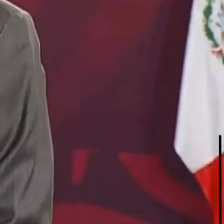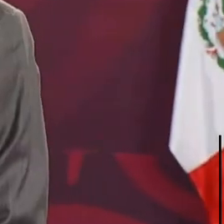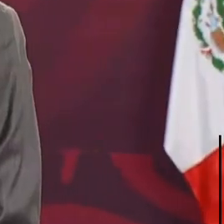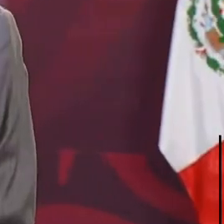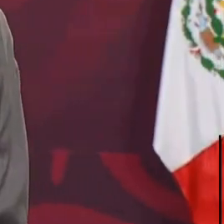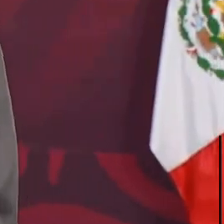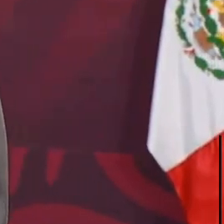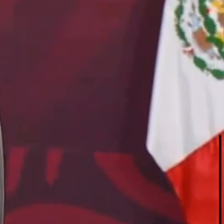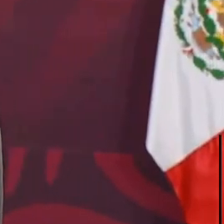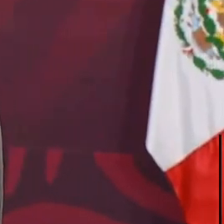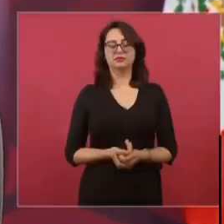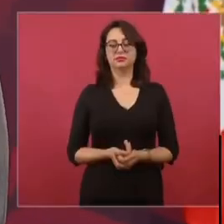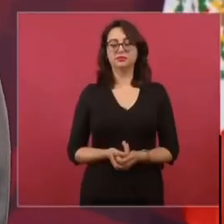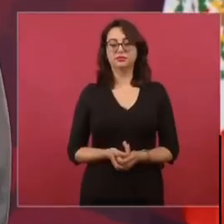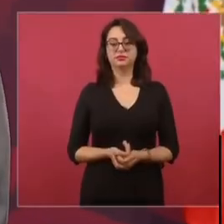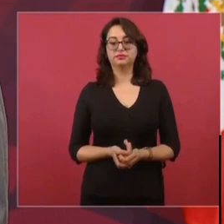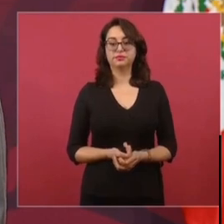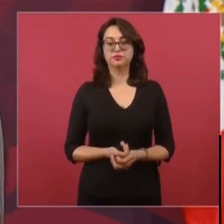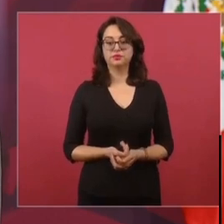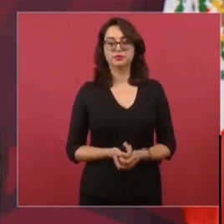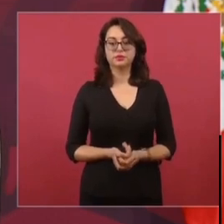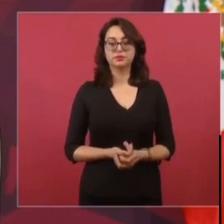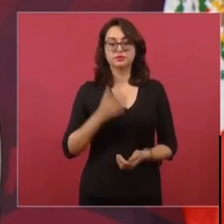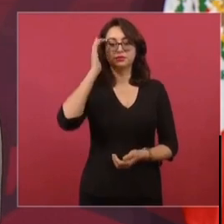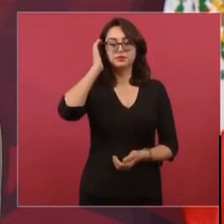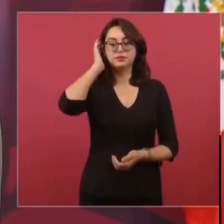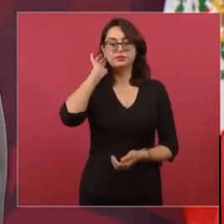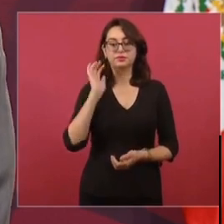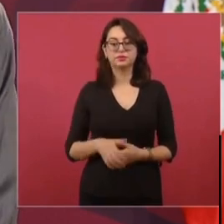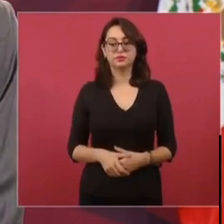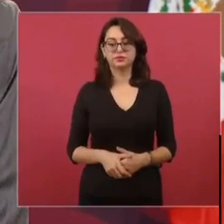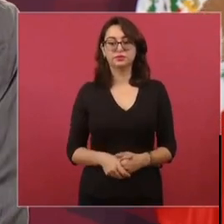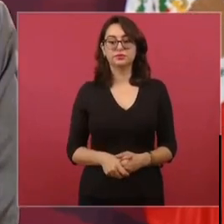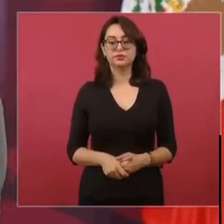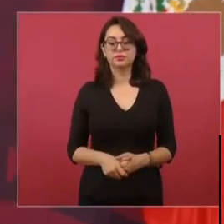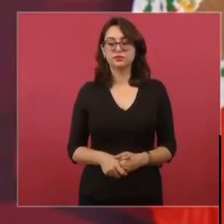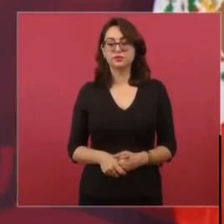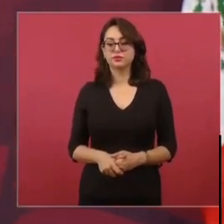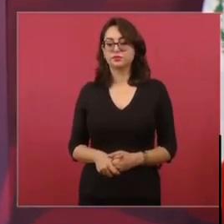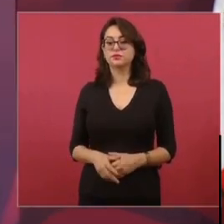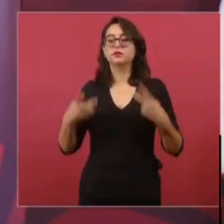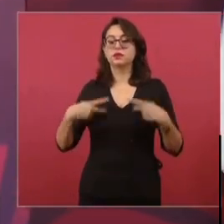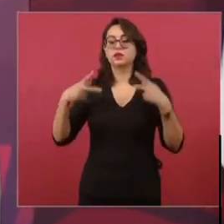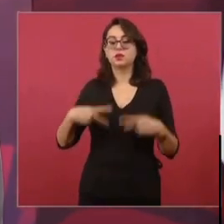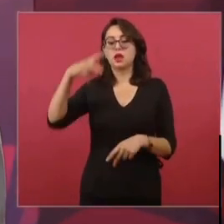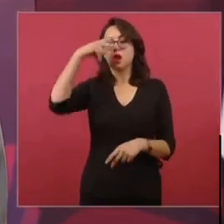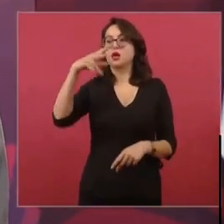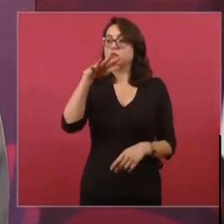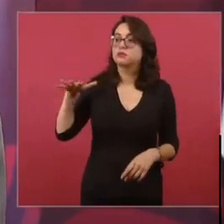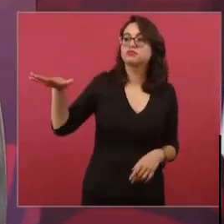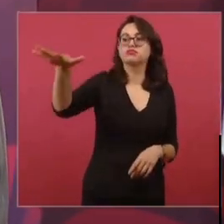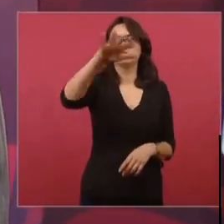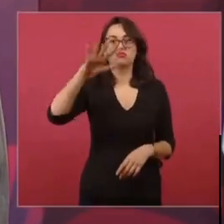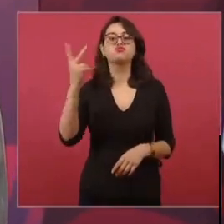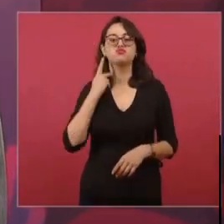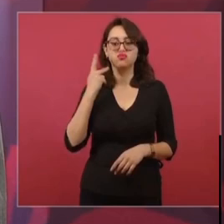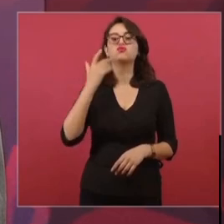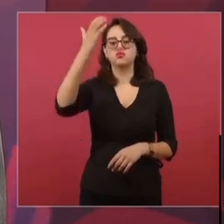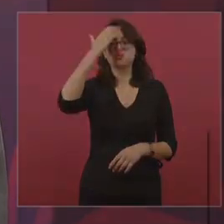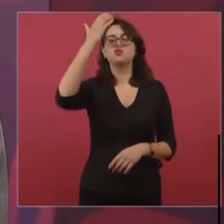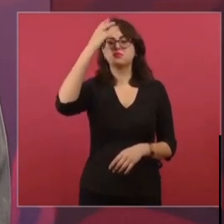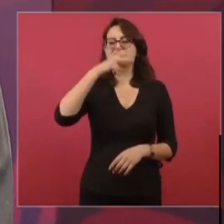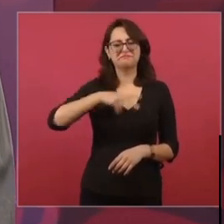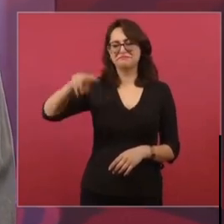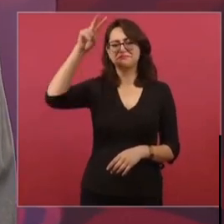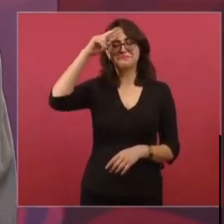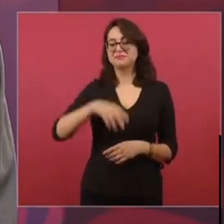adquirida por la mayoría del pueblo. México es de los países con menos analfabetismo político,